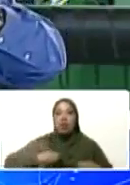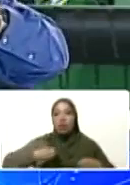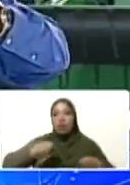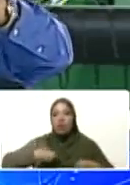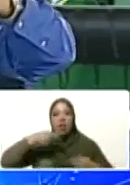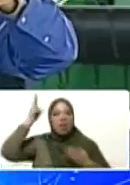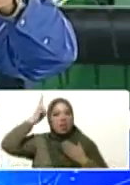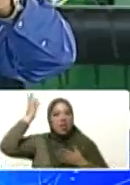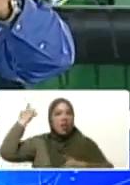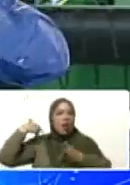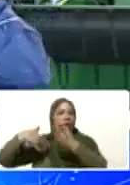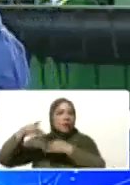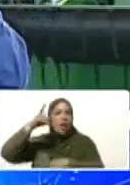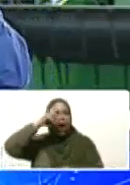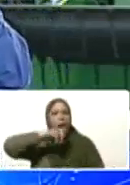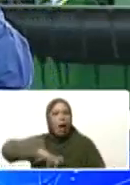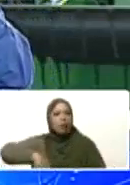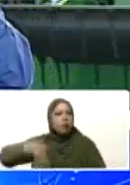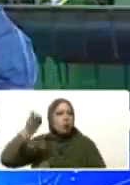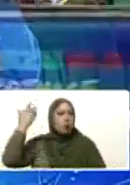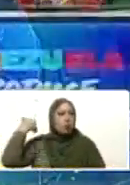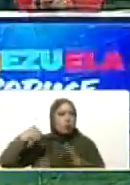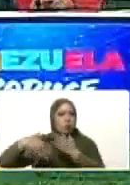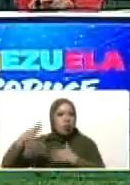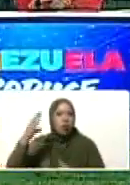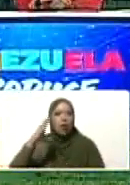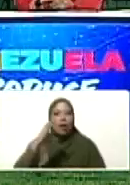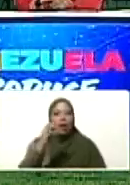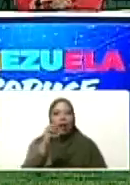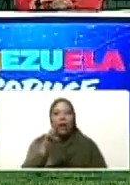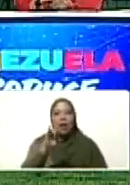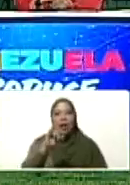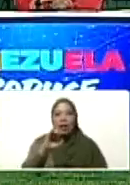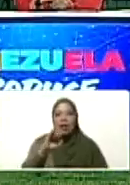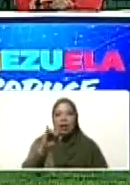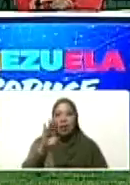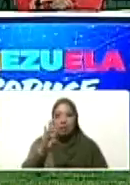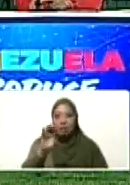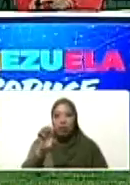caribes. Todavía hay pueblos caribes aquí,